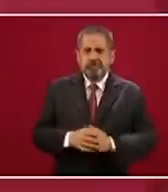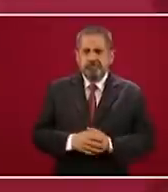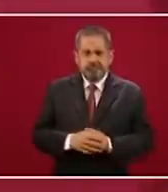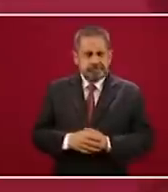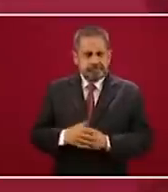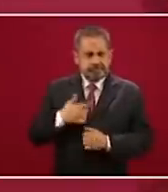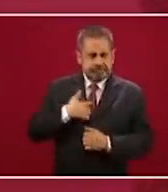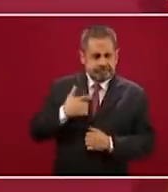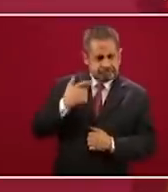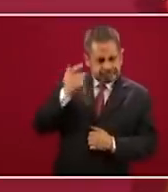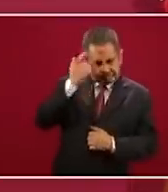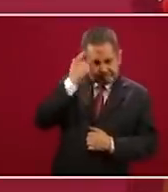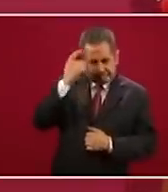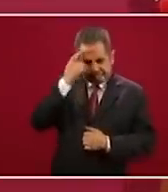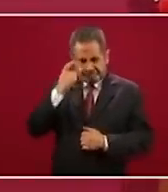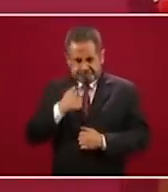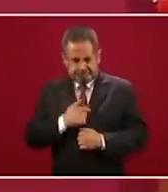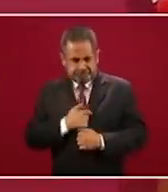cabeza, corazón